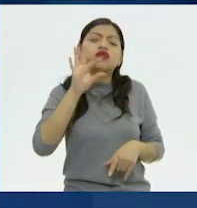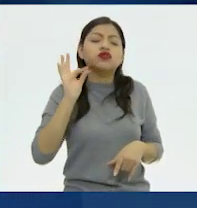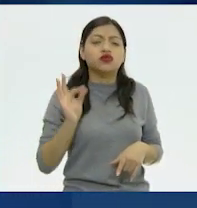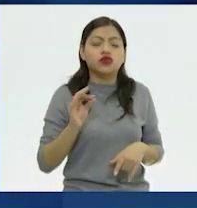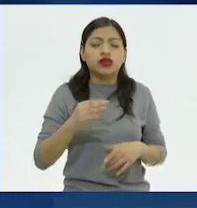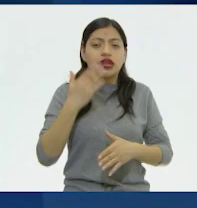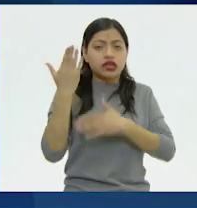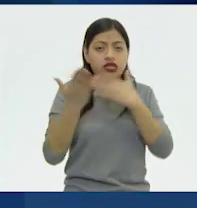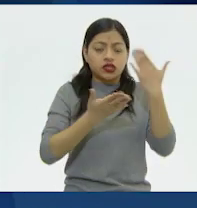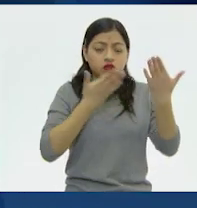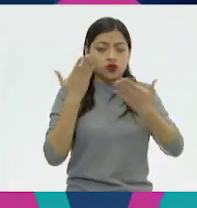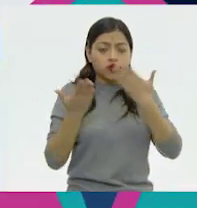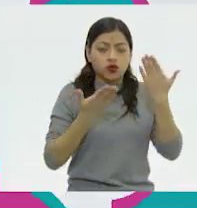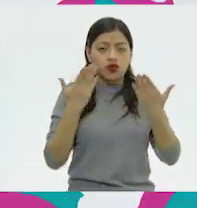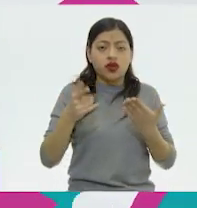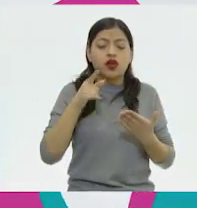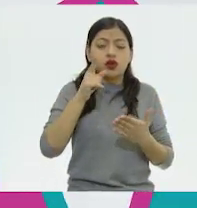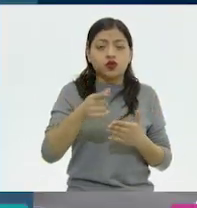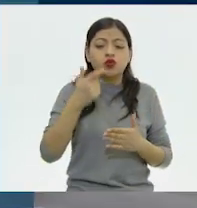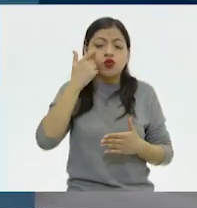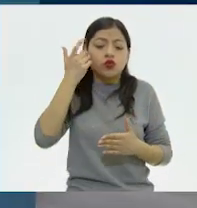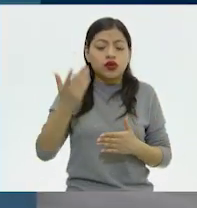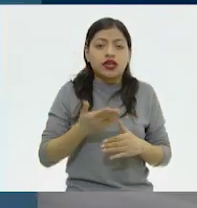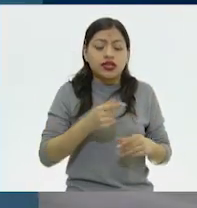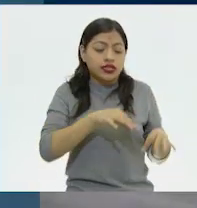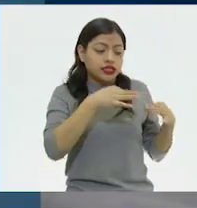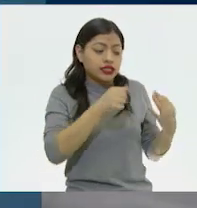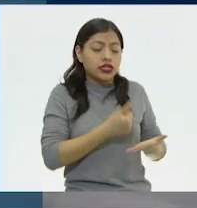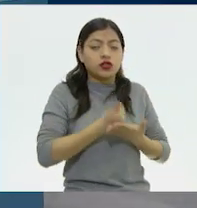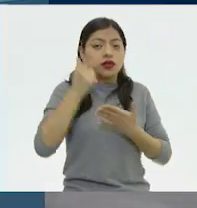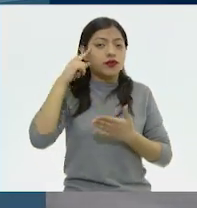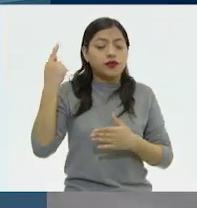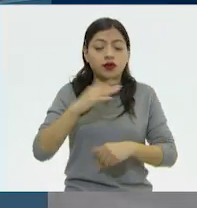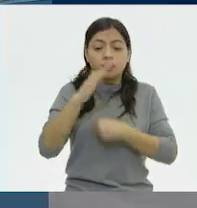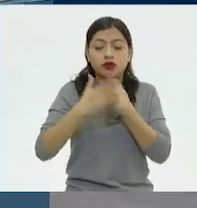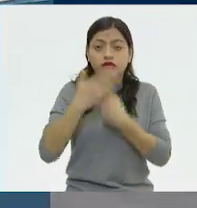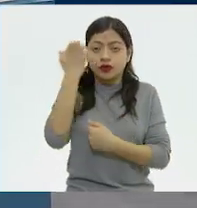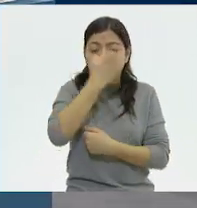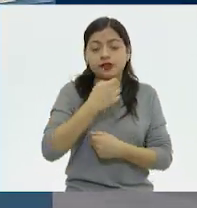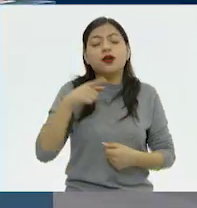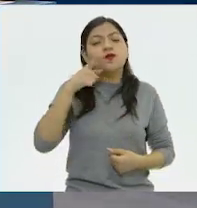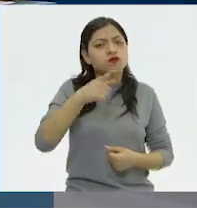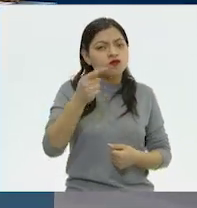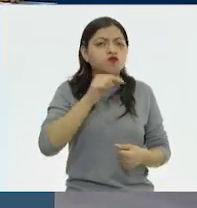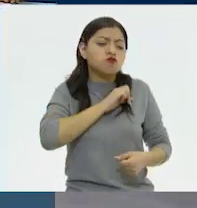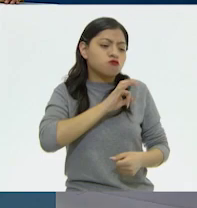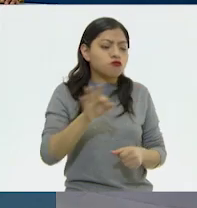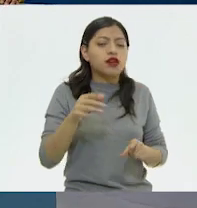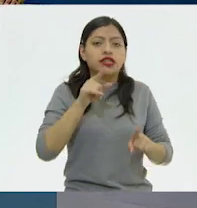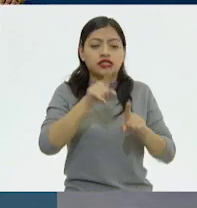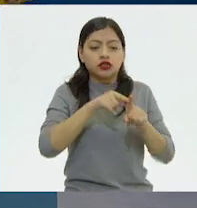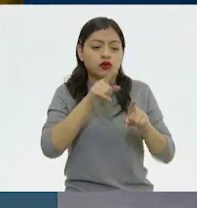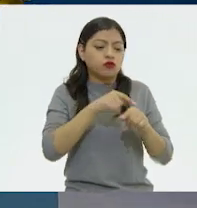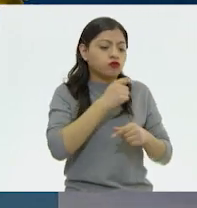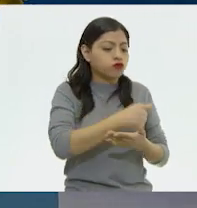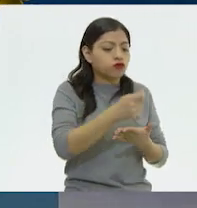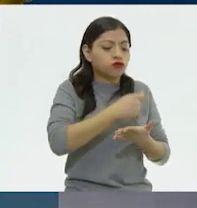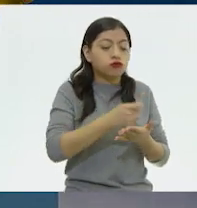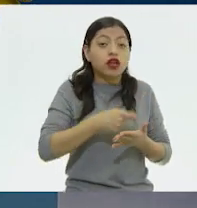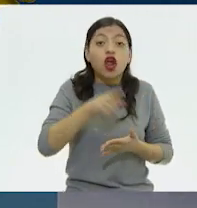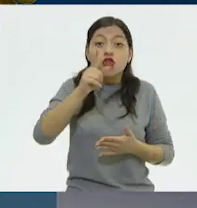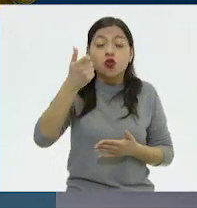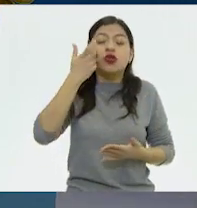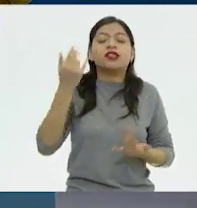tu propio organizador y sintetizador de información, es posible que utilices colores y si así lo deseas, pues puedes